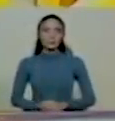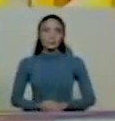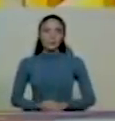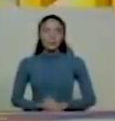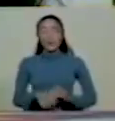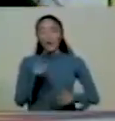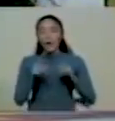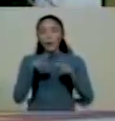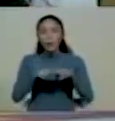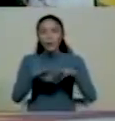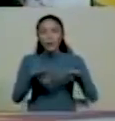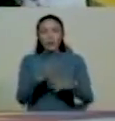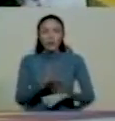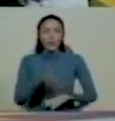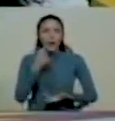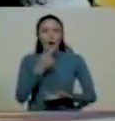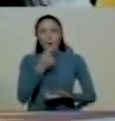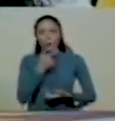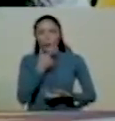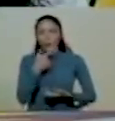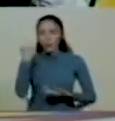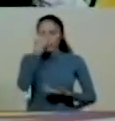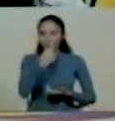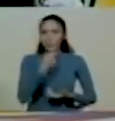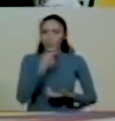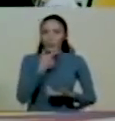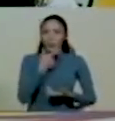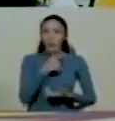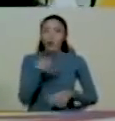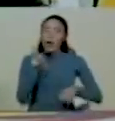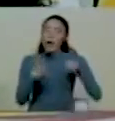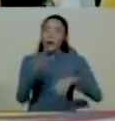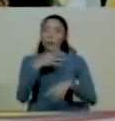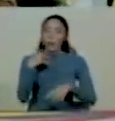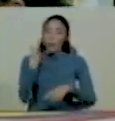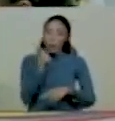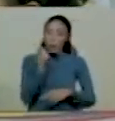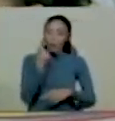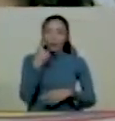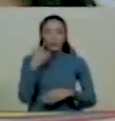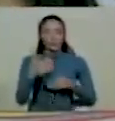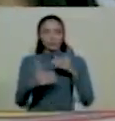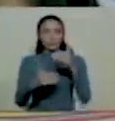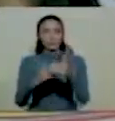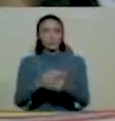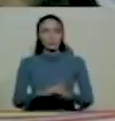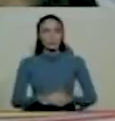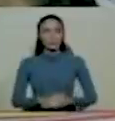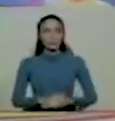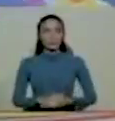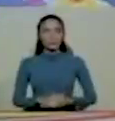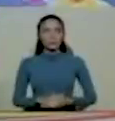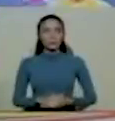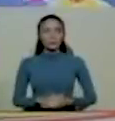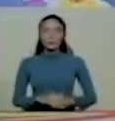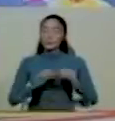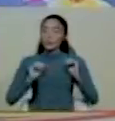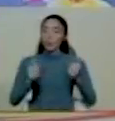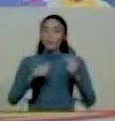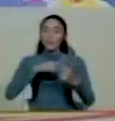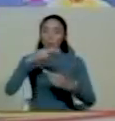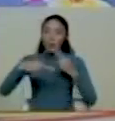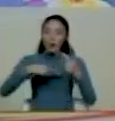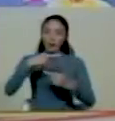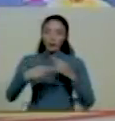muy niños y niñas, y otros eran jóvenes, muy jóvenes, cuando la Revolución